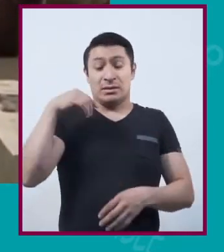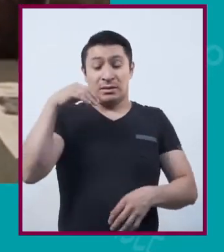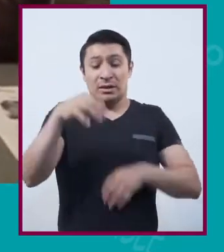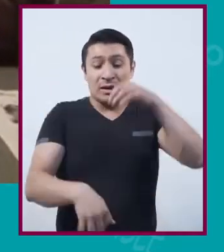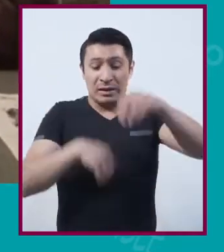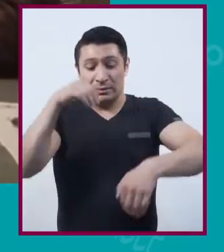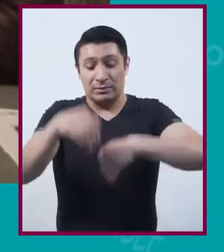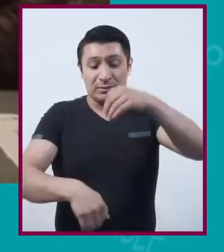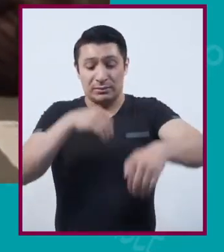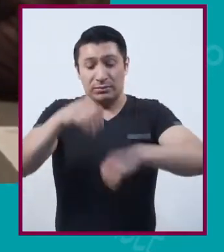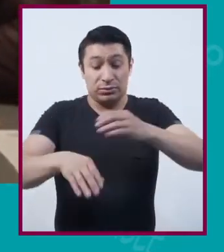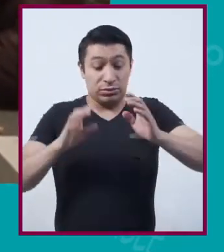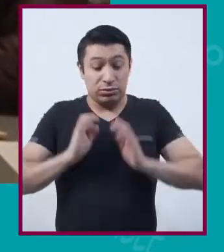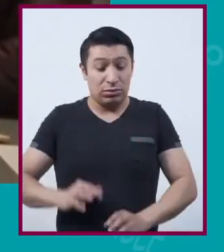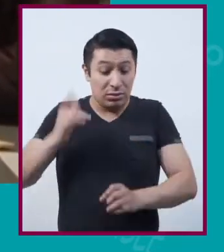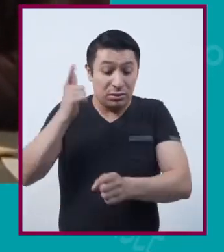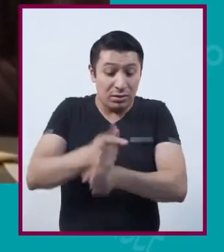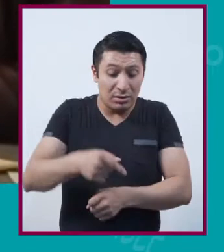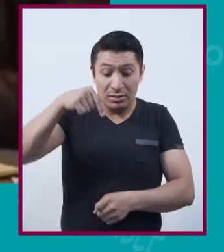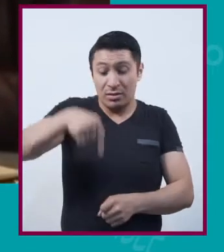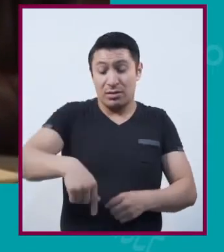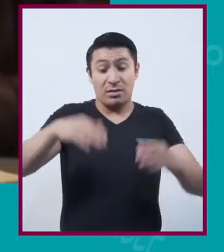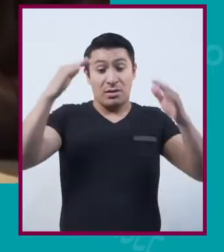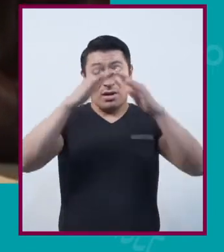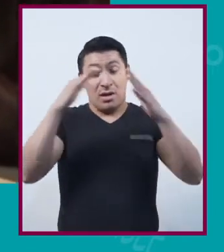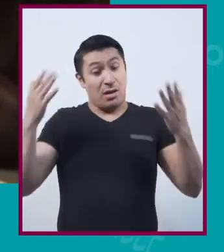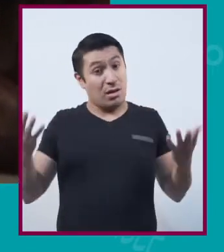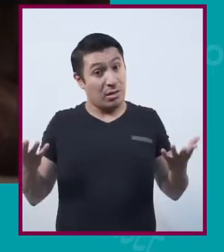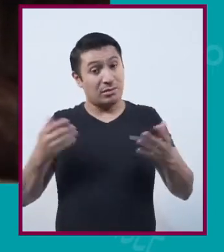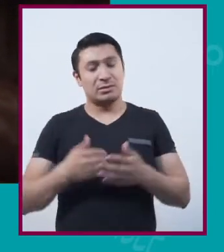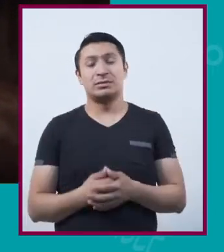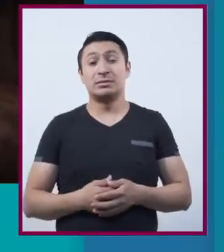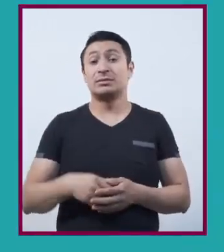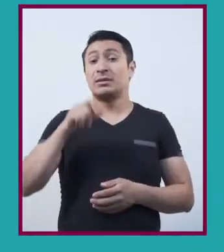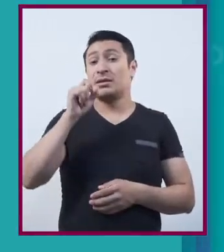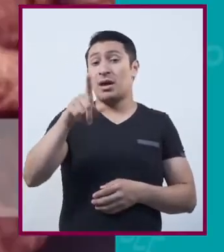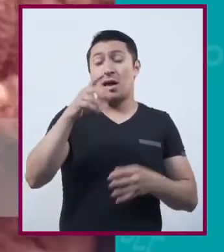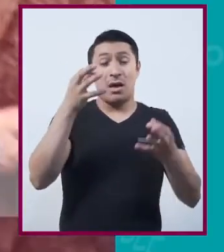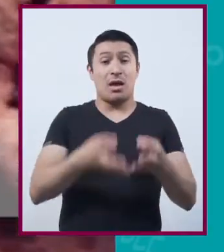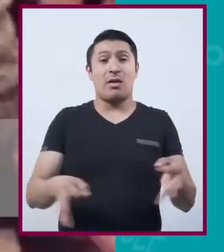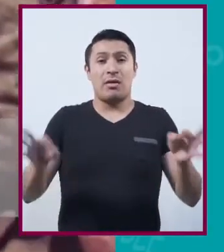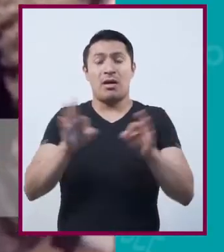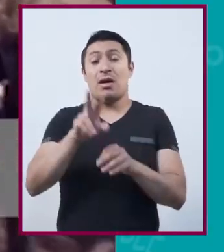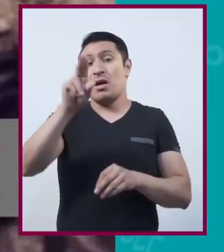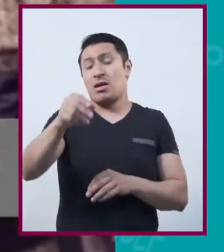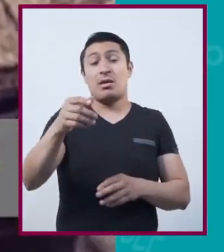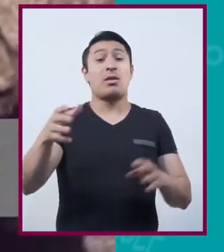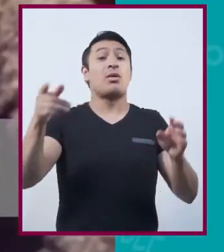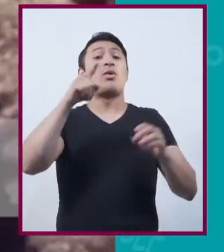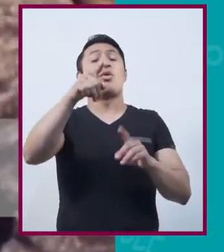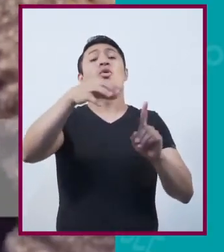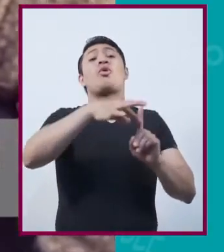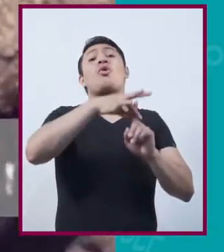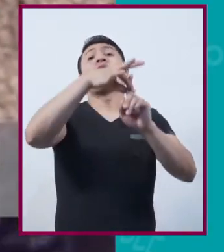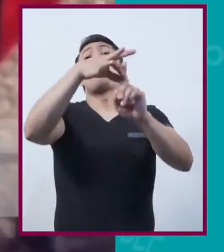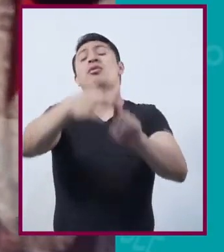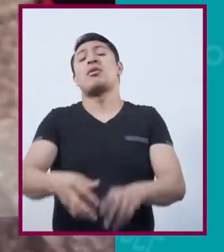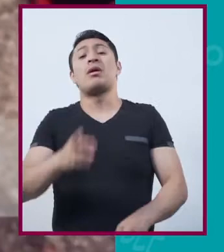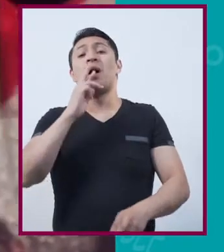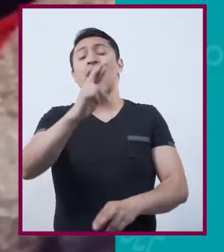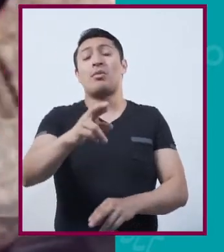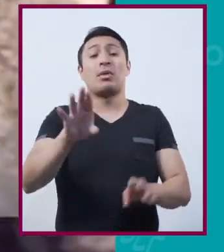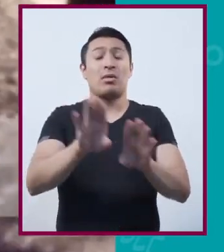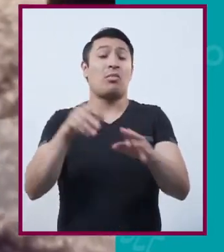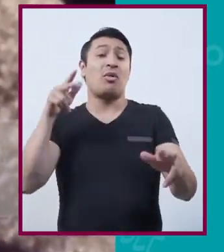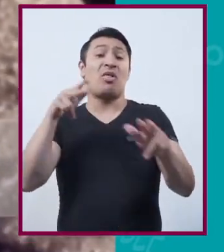vienen y para excavar si hay algún cuerpo aquí en mi casa. Además, es relevante que no guíe sus